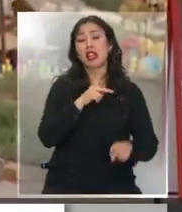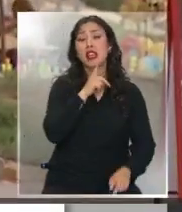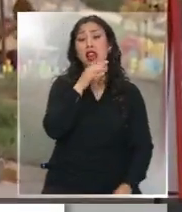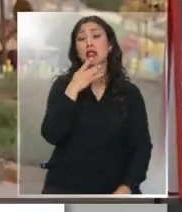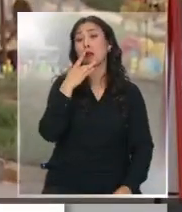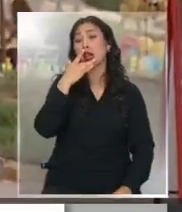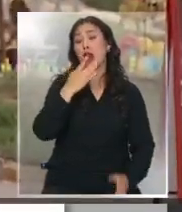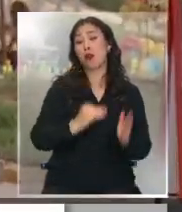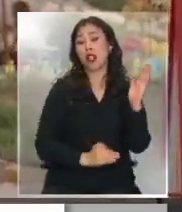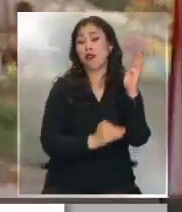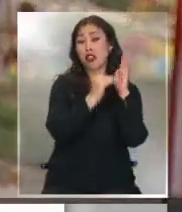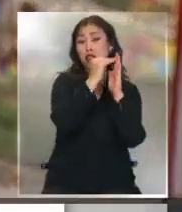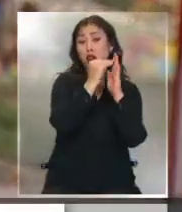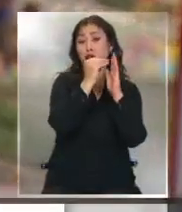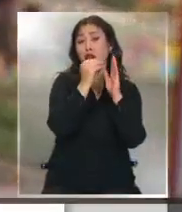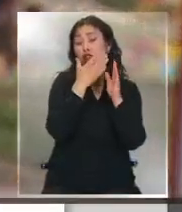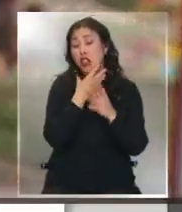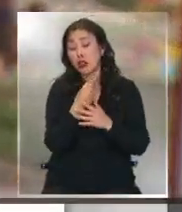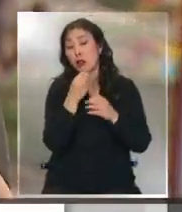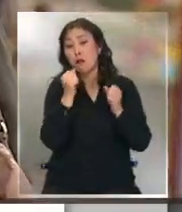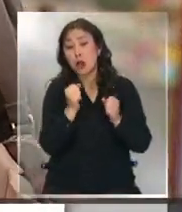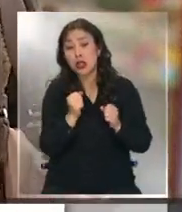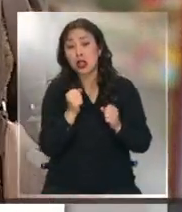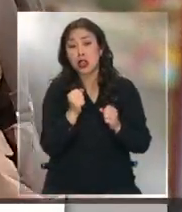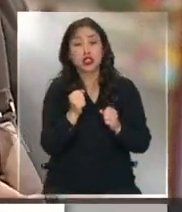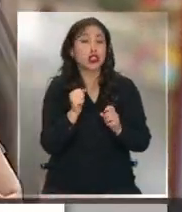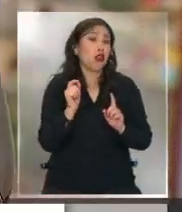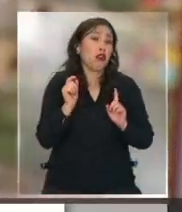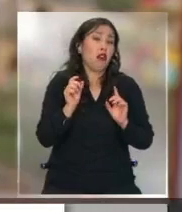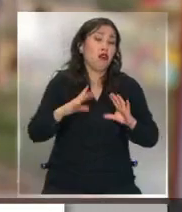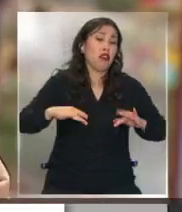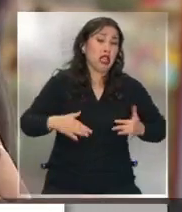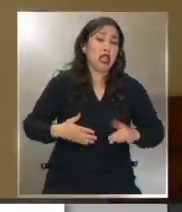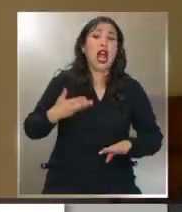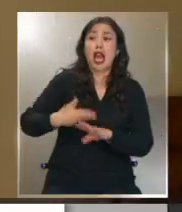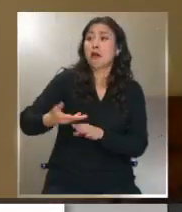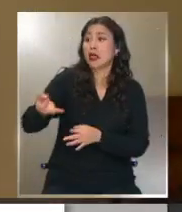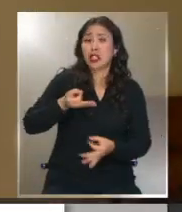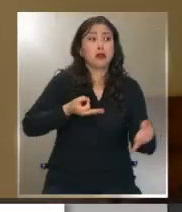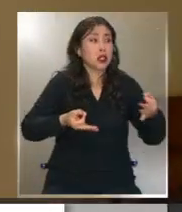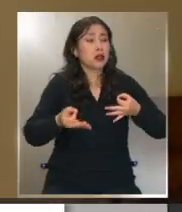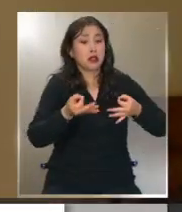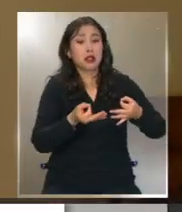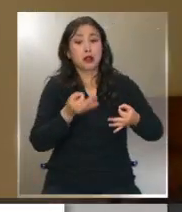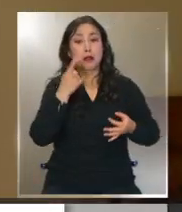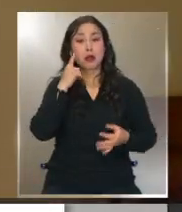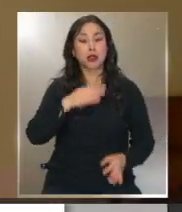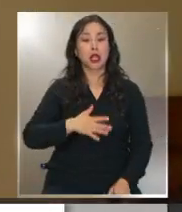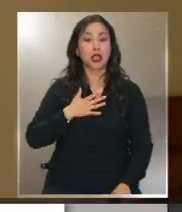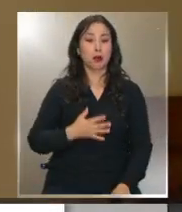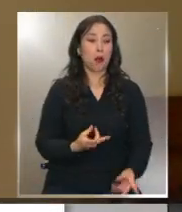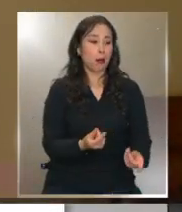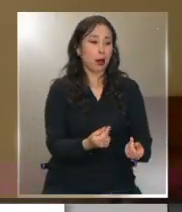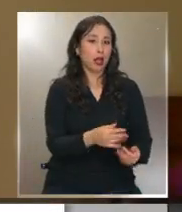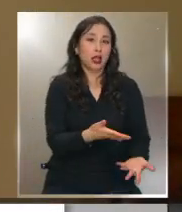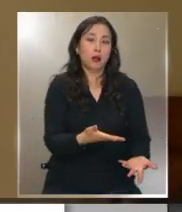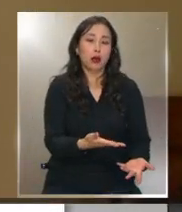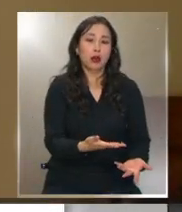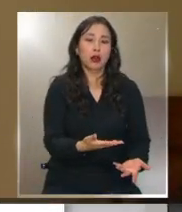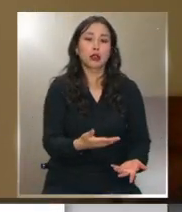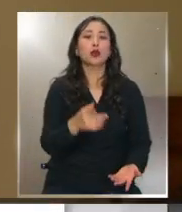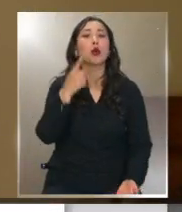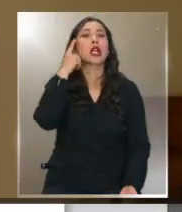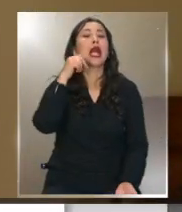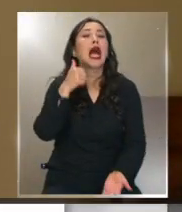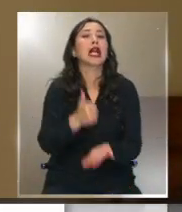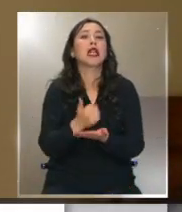edificio, es bonito, es lindo. Encantada la vida, tengo muchas ofertas de eso. Obviamente que si queremos sacar plata de eso, si la alcaldesa, ¿por qué está